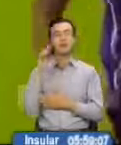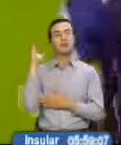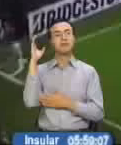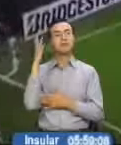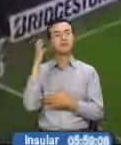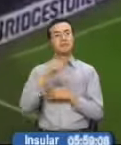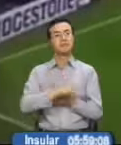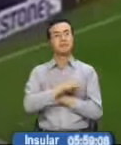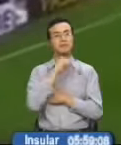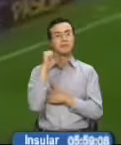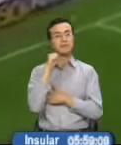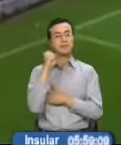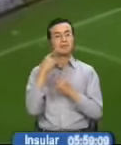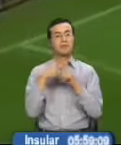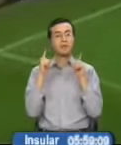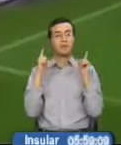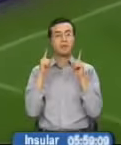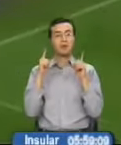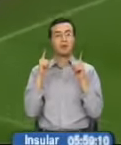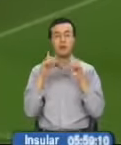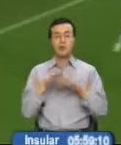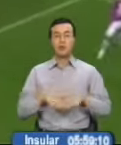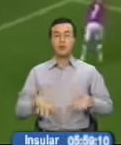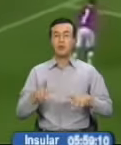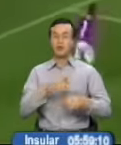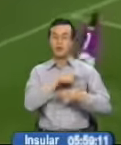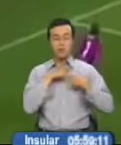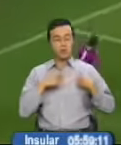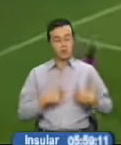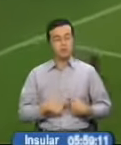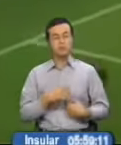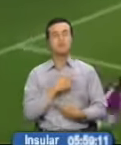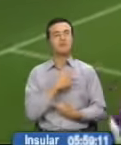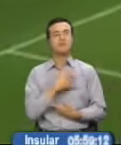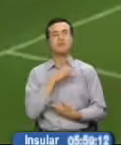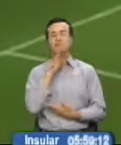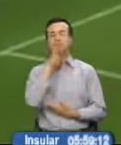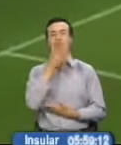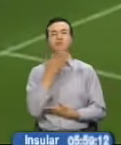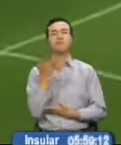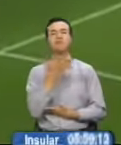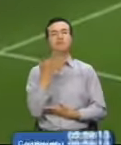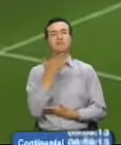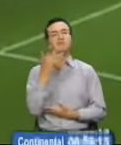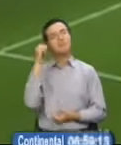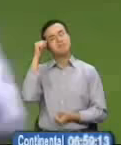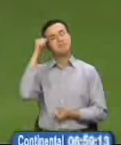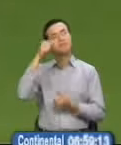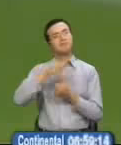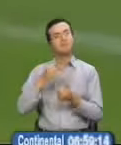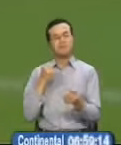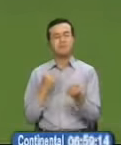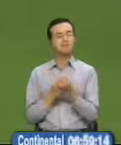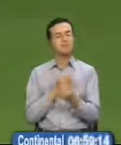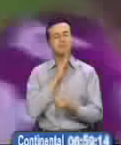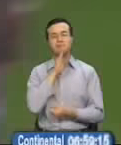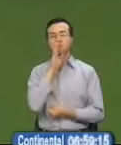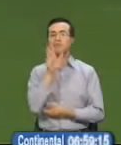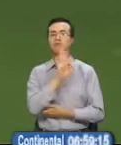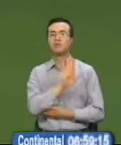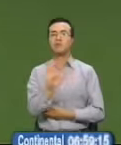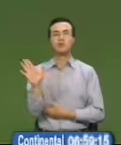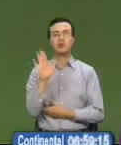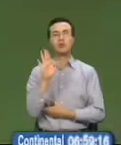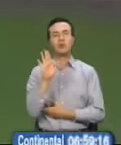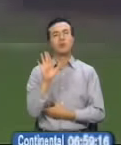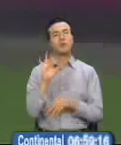Colombia. No obstante, en el corazón del jugador siempre estará consigo el recuerdo y apoyo incondicional de